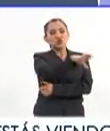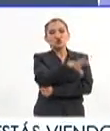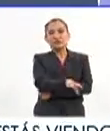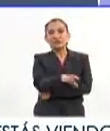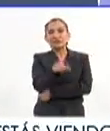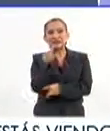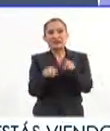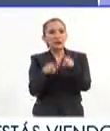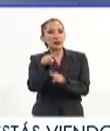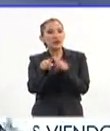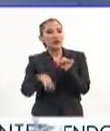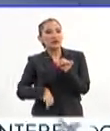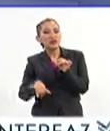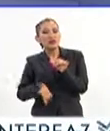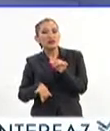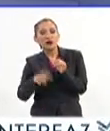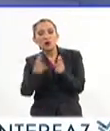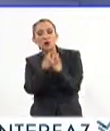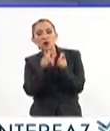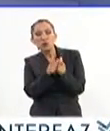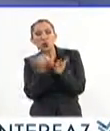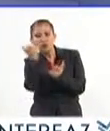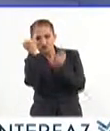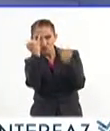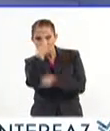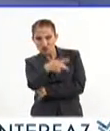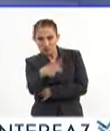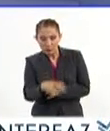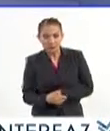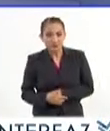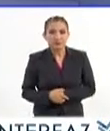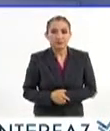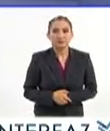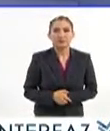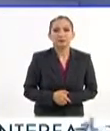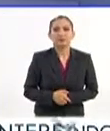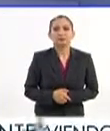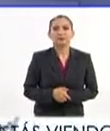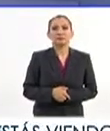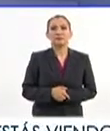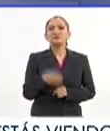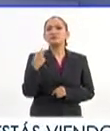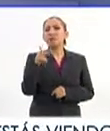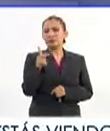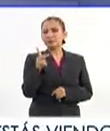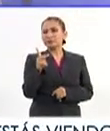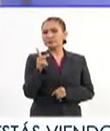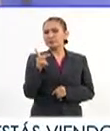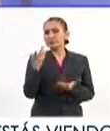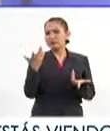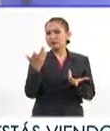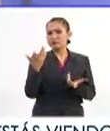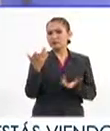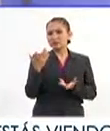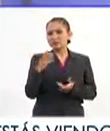las necesidades o intereses del grupo que las creó. Claro. Y, bueno. Sin embargo, sí,